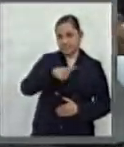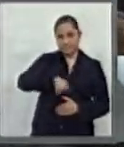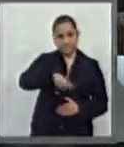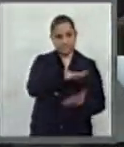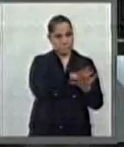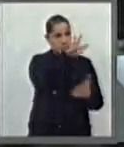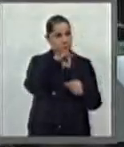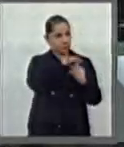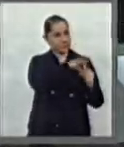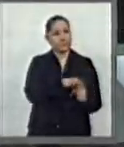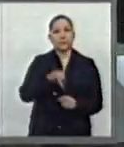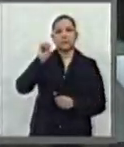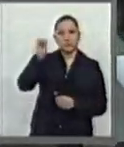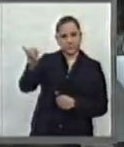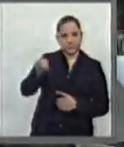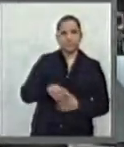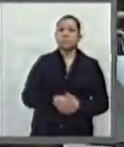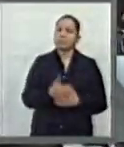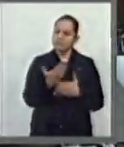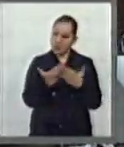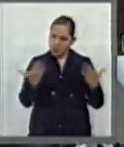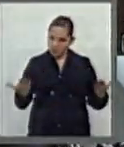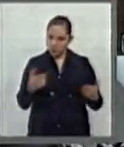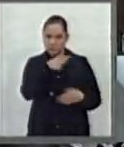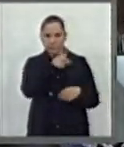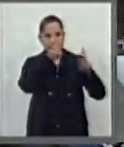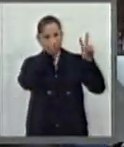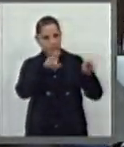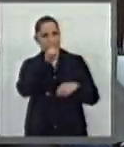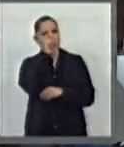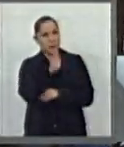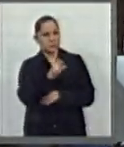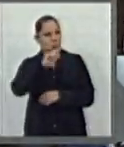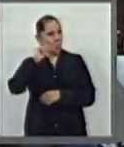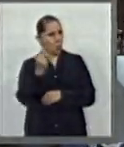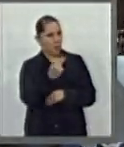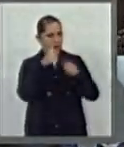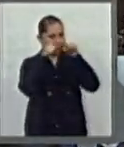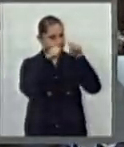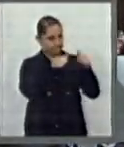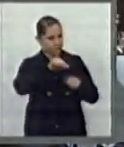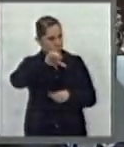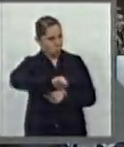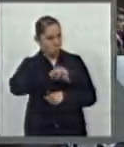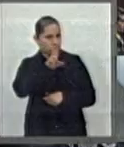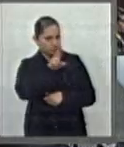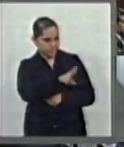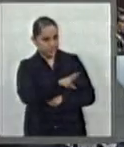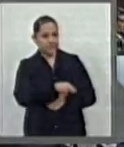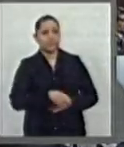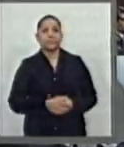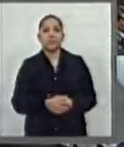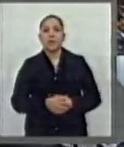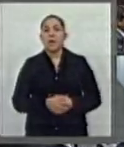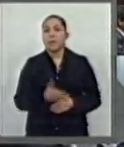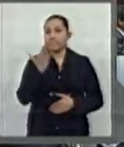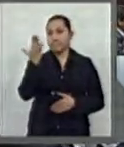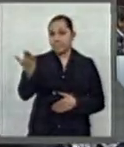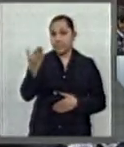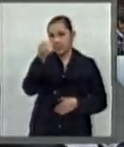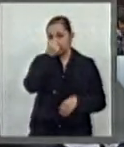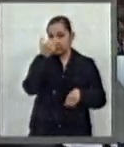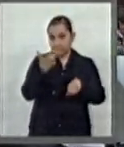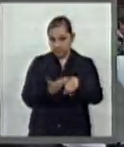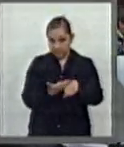la afirmativa. Se considera de urgente resolución. Se solicita a la